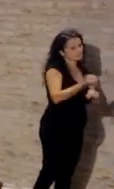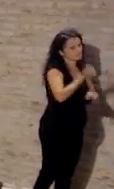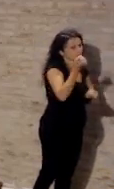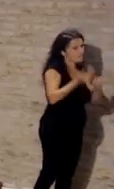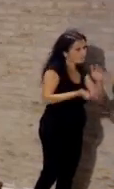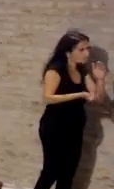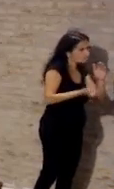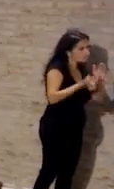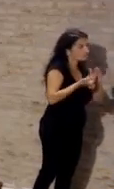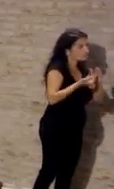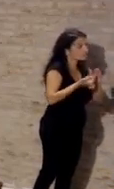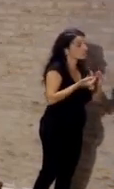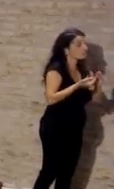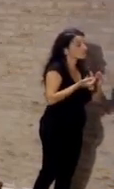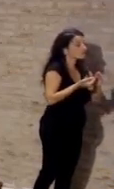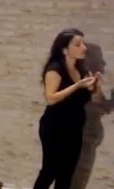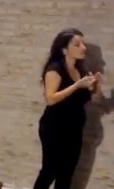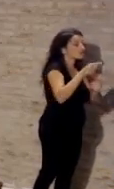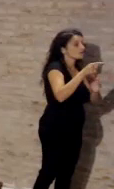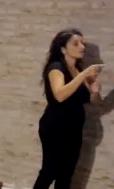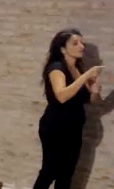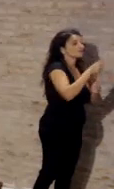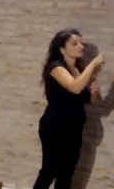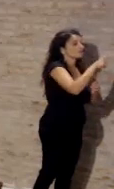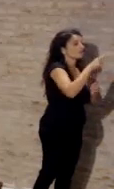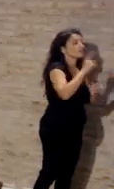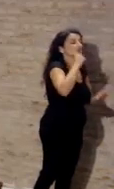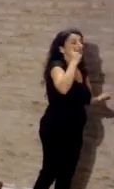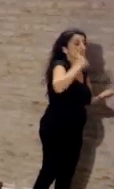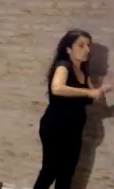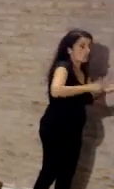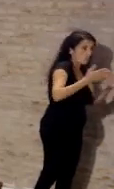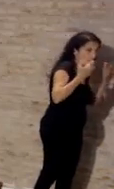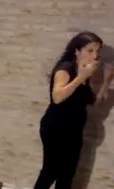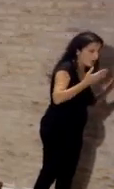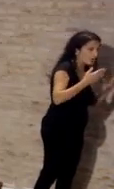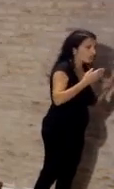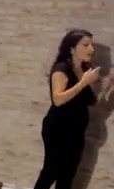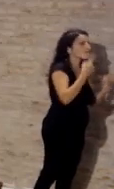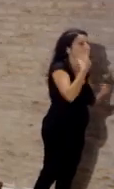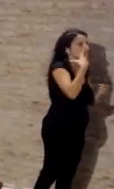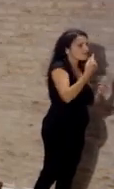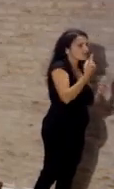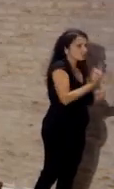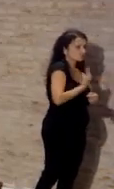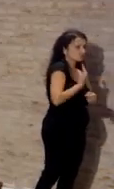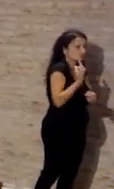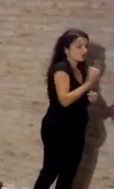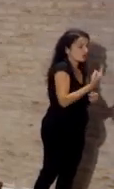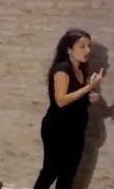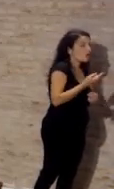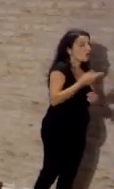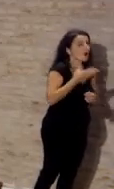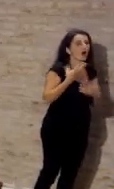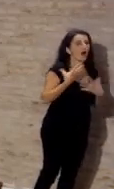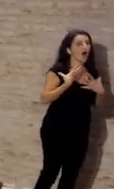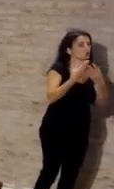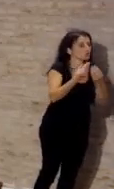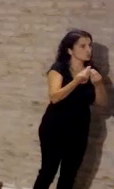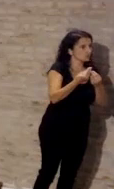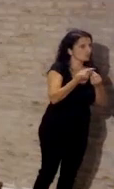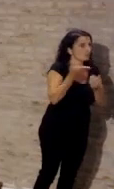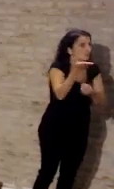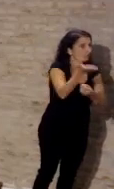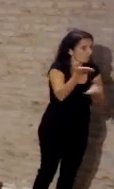este para poder decidir para poder vivir con autonomía para poder pedir ayuda si la necesitamos y para